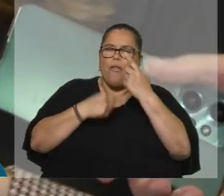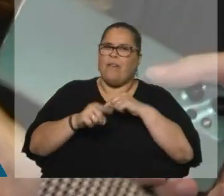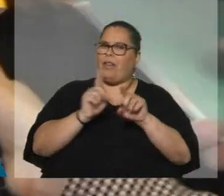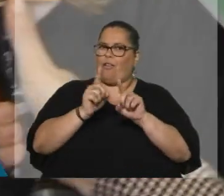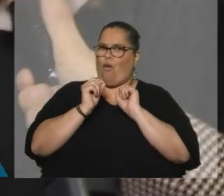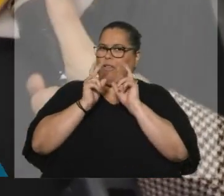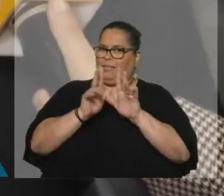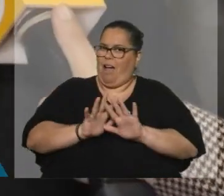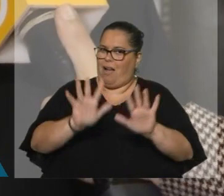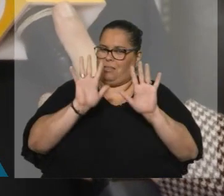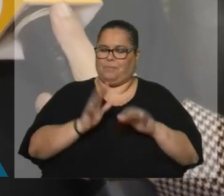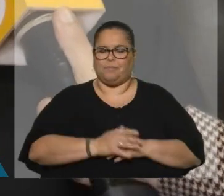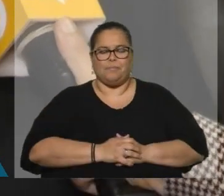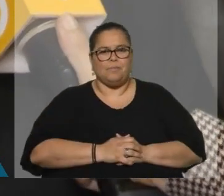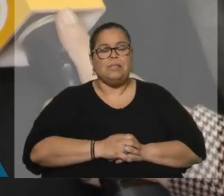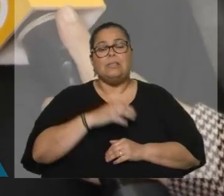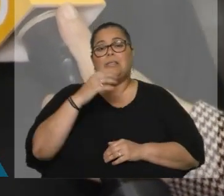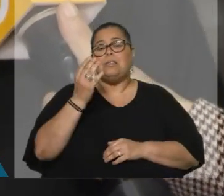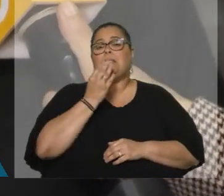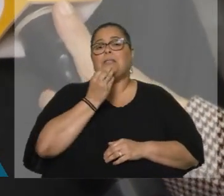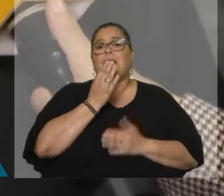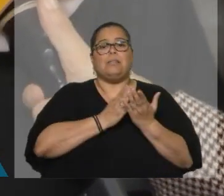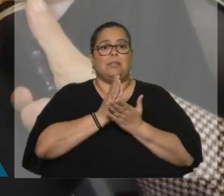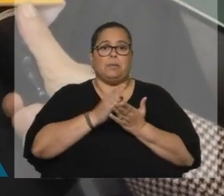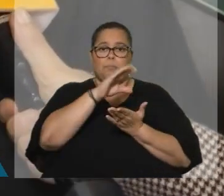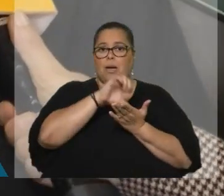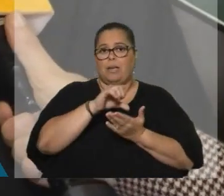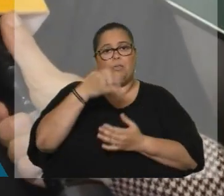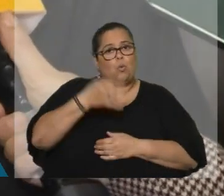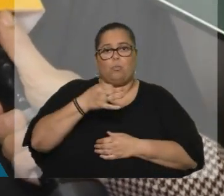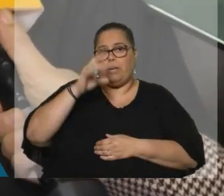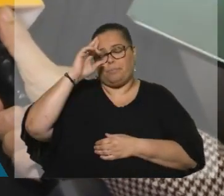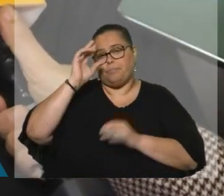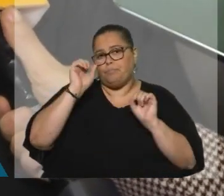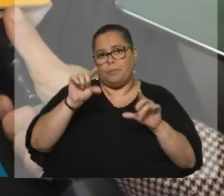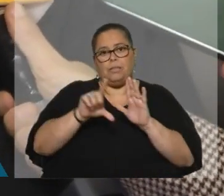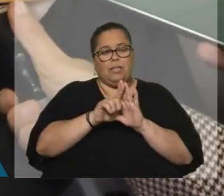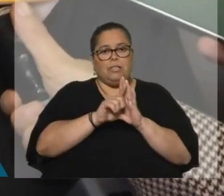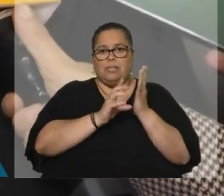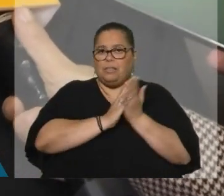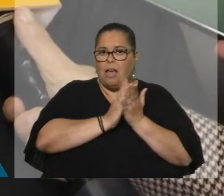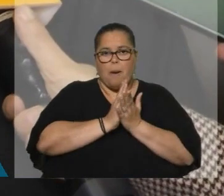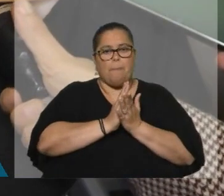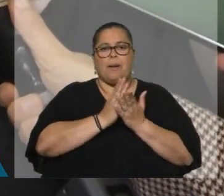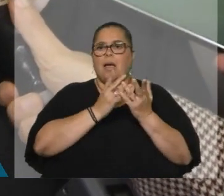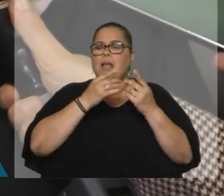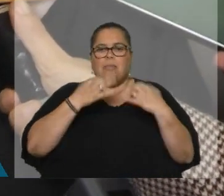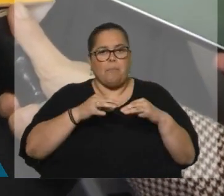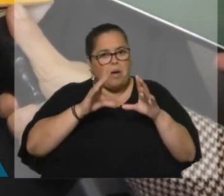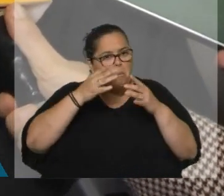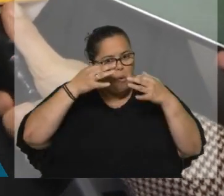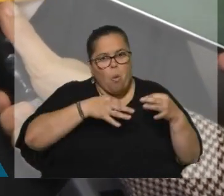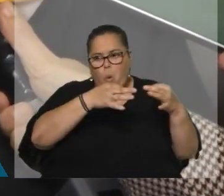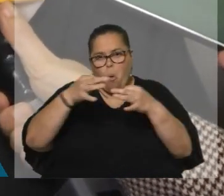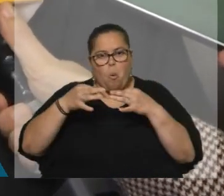no Israel es un país que cumple con las leyes y que cumple con los principios de distinción y de proporcionalidad y que